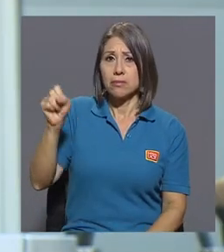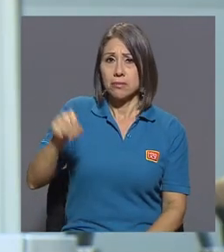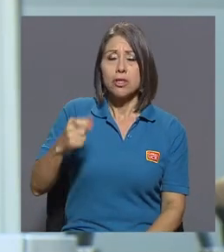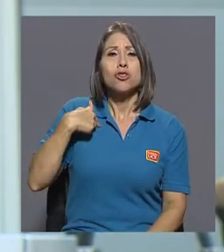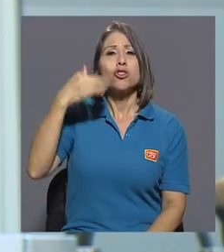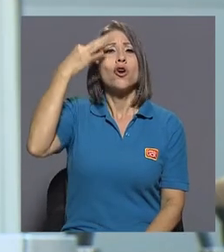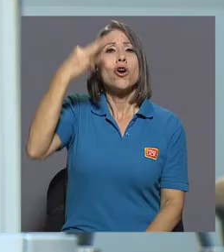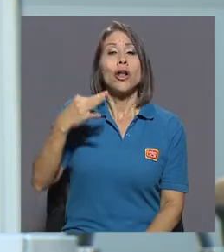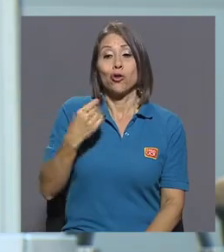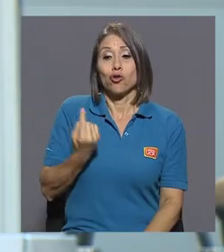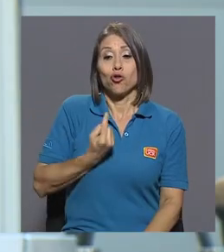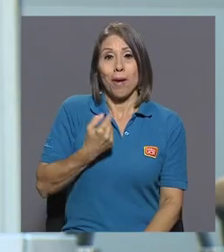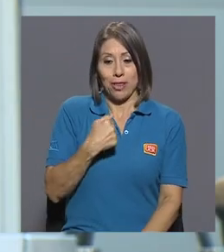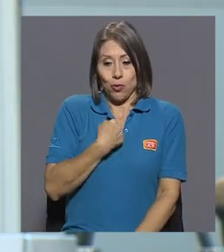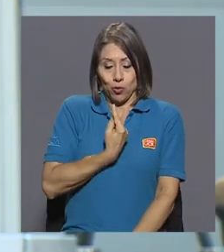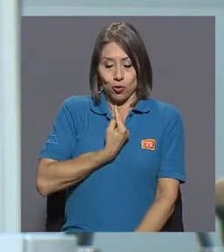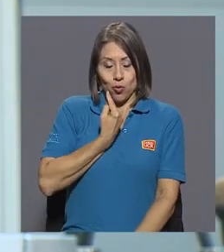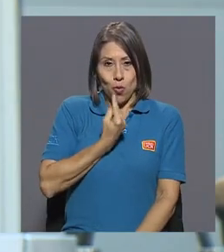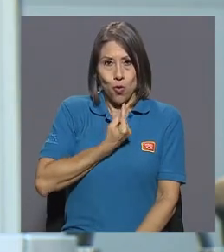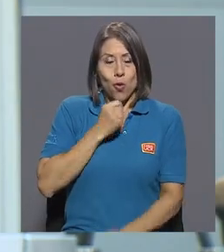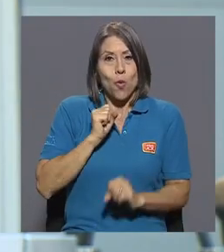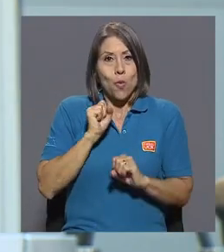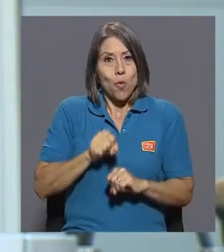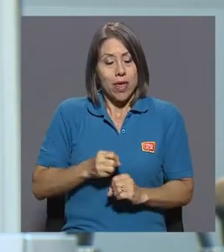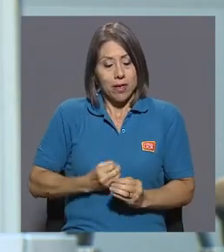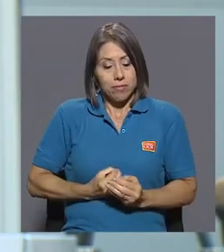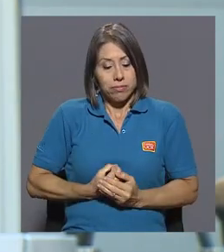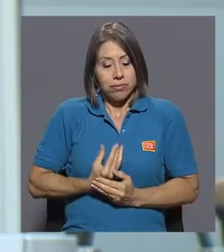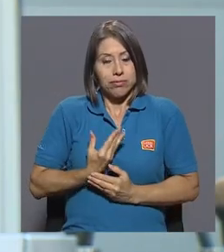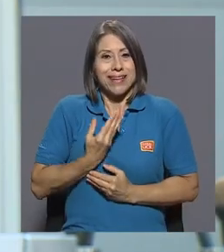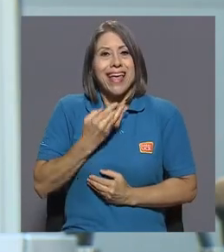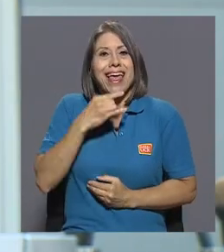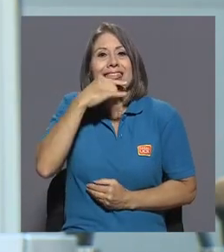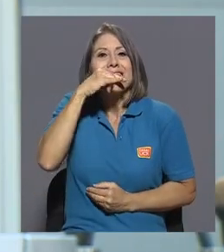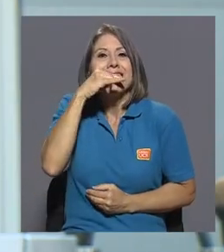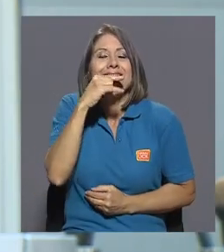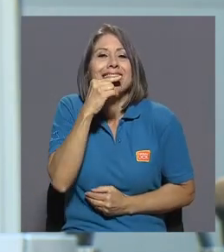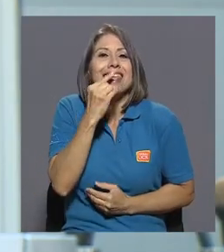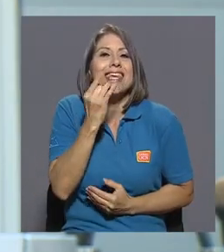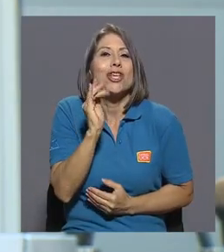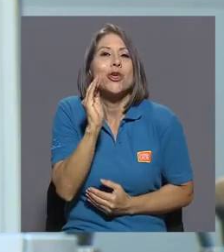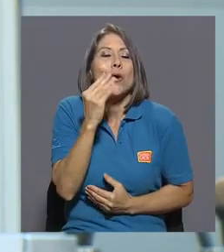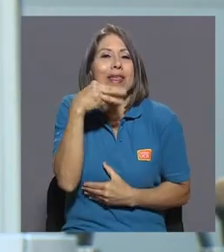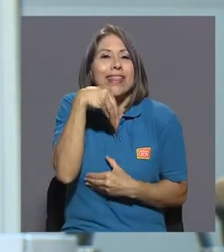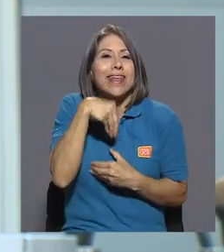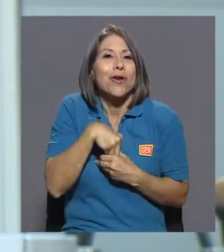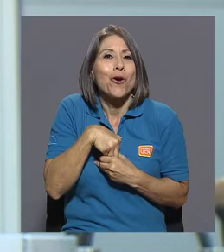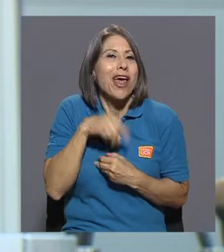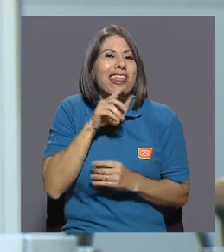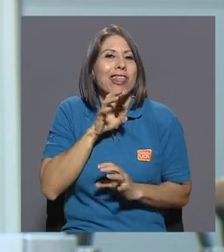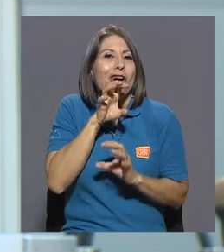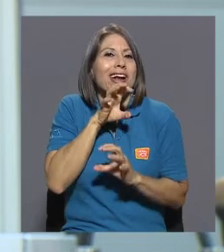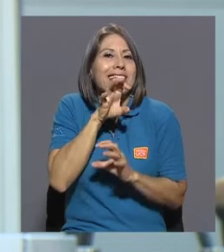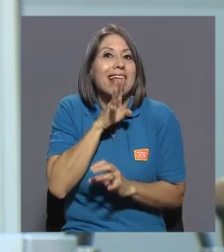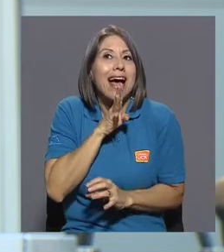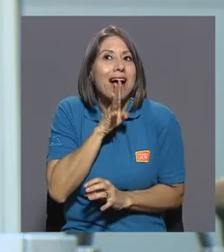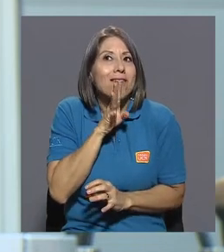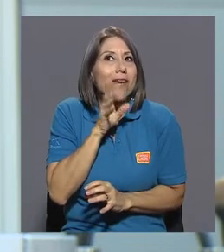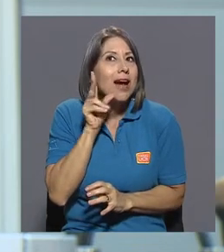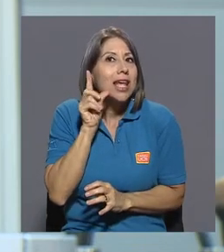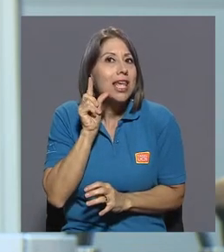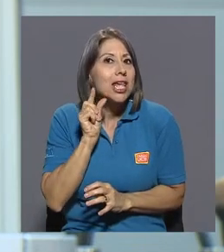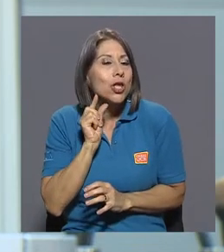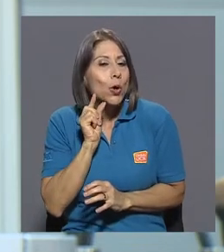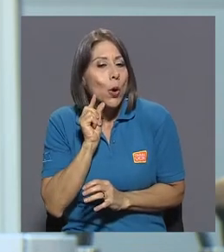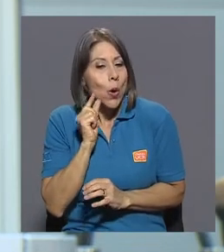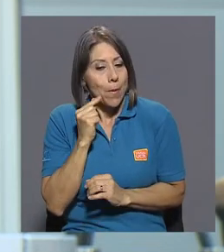soledad puedes subir tu niño interior, porque el niño interior no grita, él habla muy bajito. Yo creo que para uno escuchar lo que